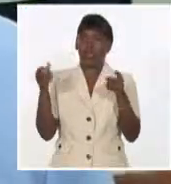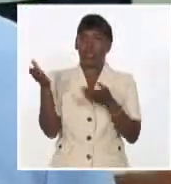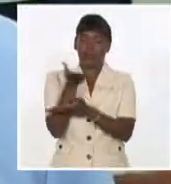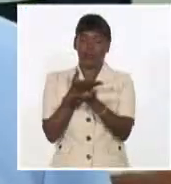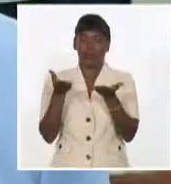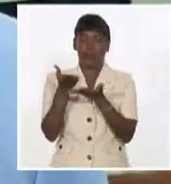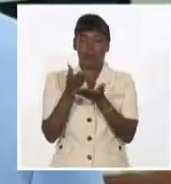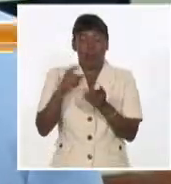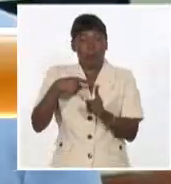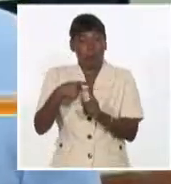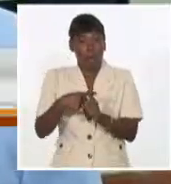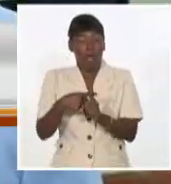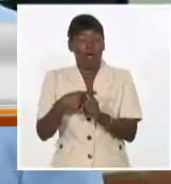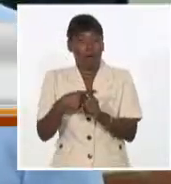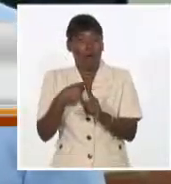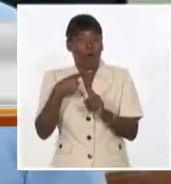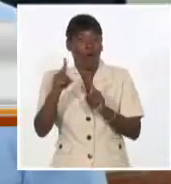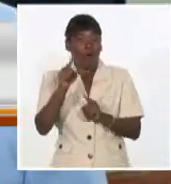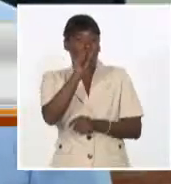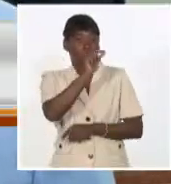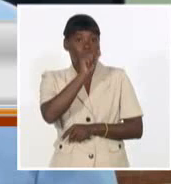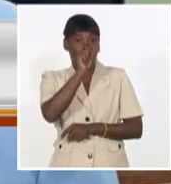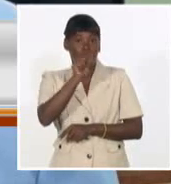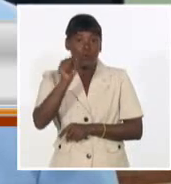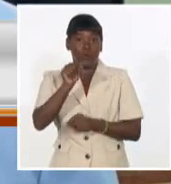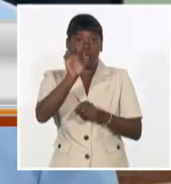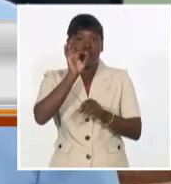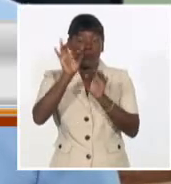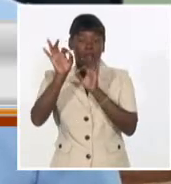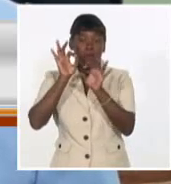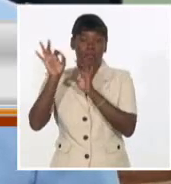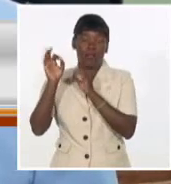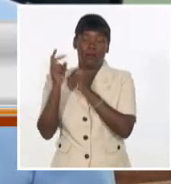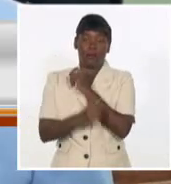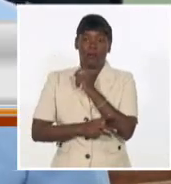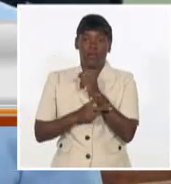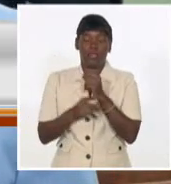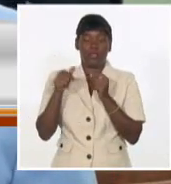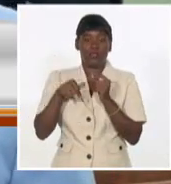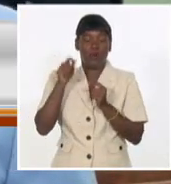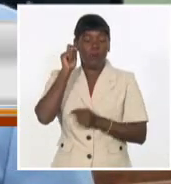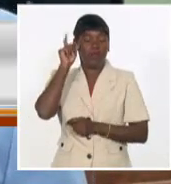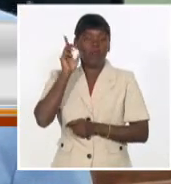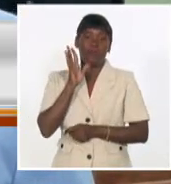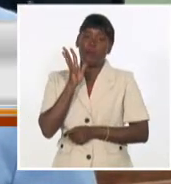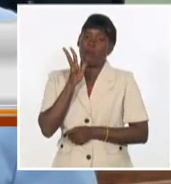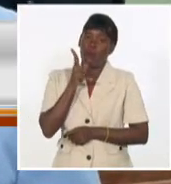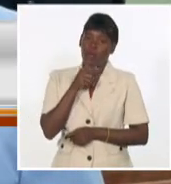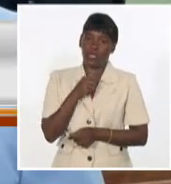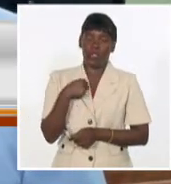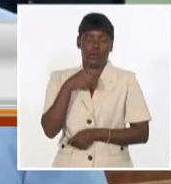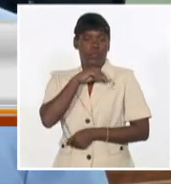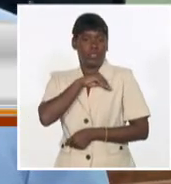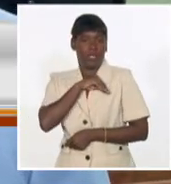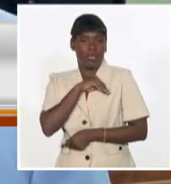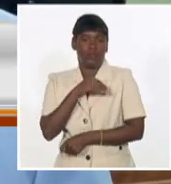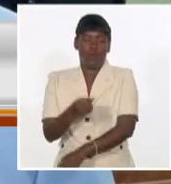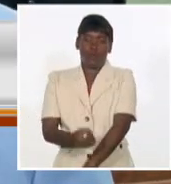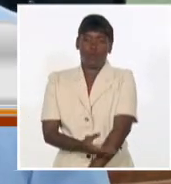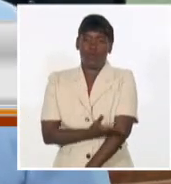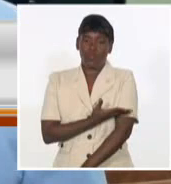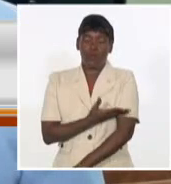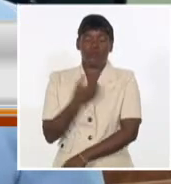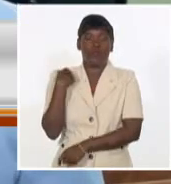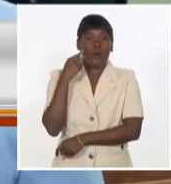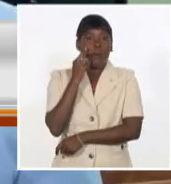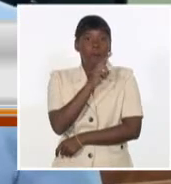otros países. La experiencia de cantar en la sala ha sido maravillosa y hemos sentido, a medida que el concierto